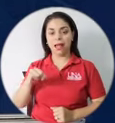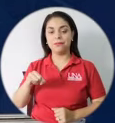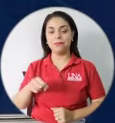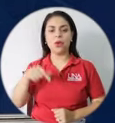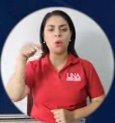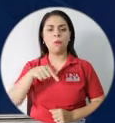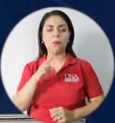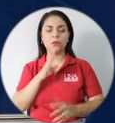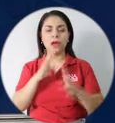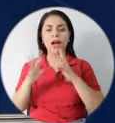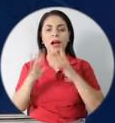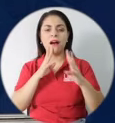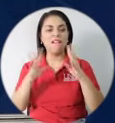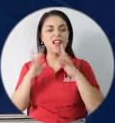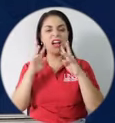algo